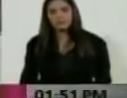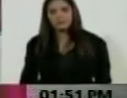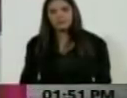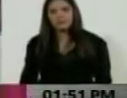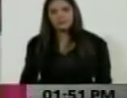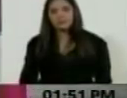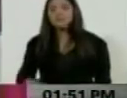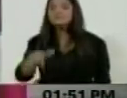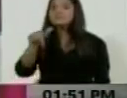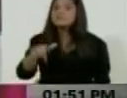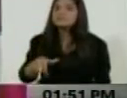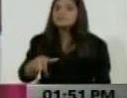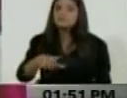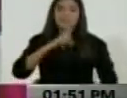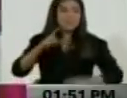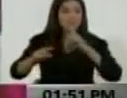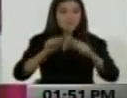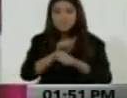Hoy,